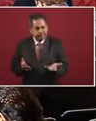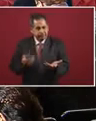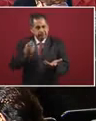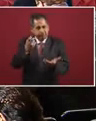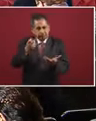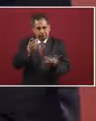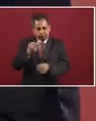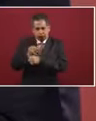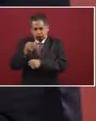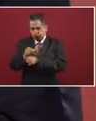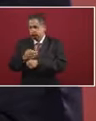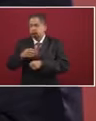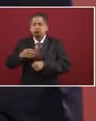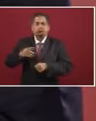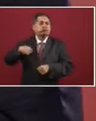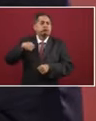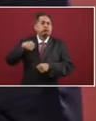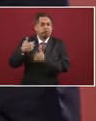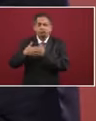la consulta. Y